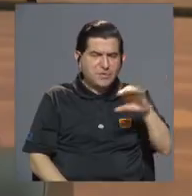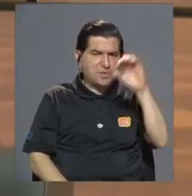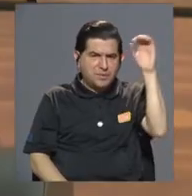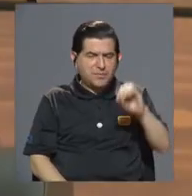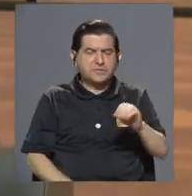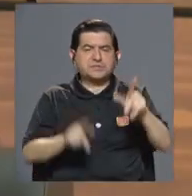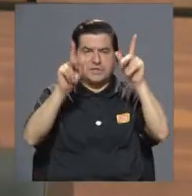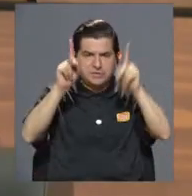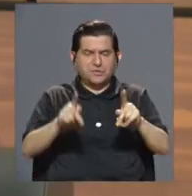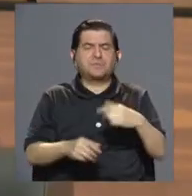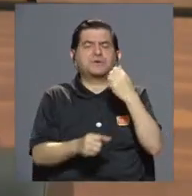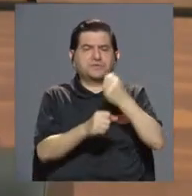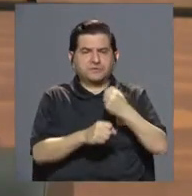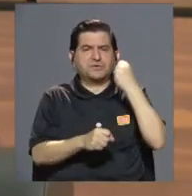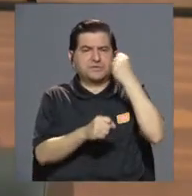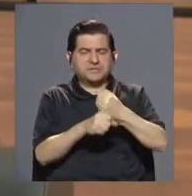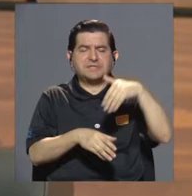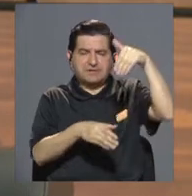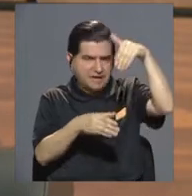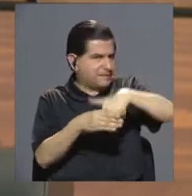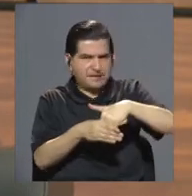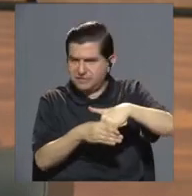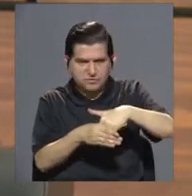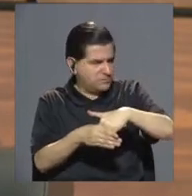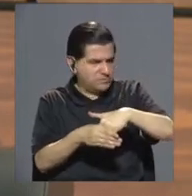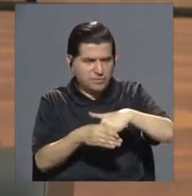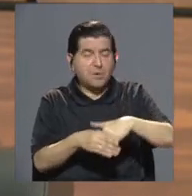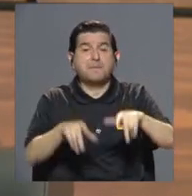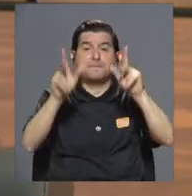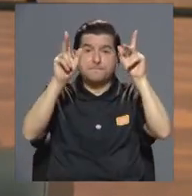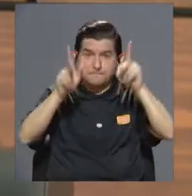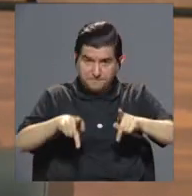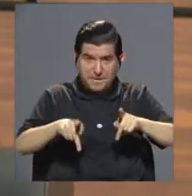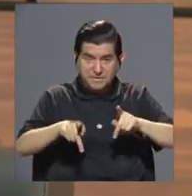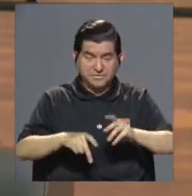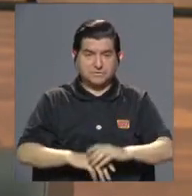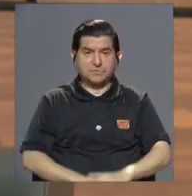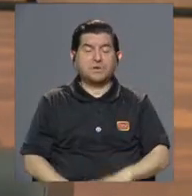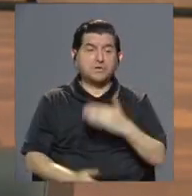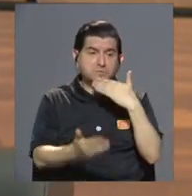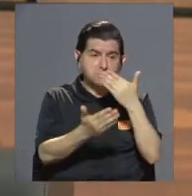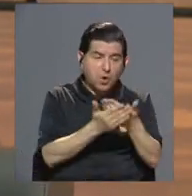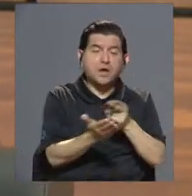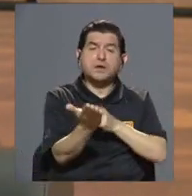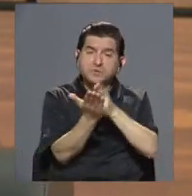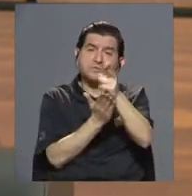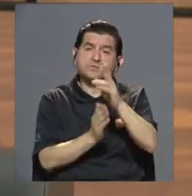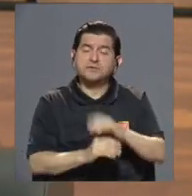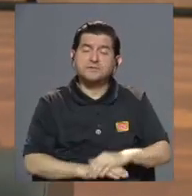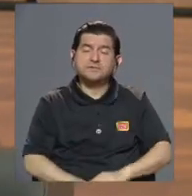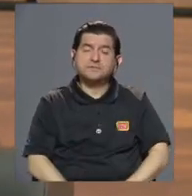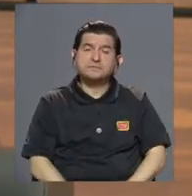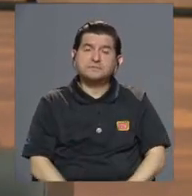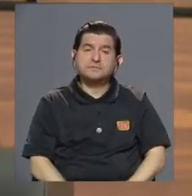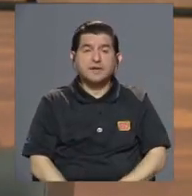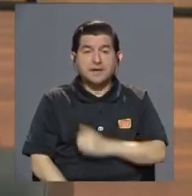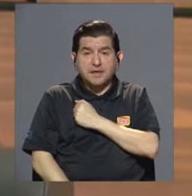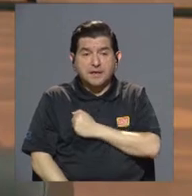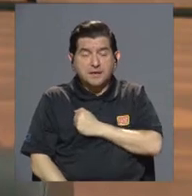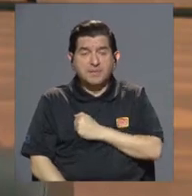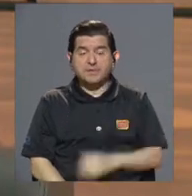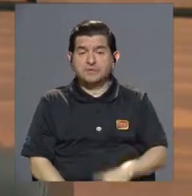99.99.99% de las personas que trabajamos ahí, que somos personas buenas y honestas. Perdón, es